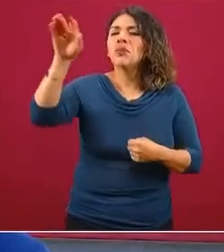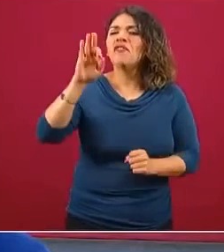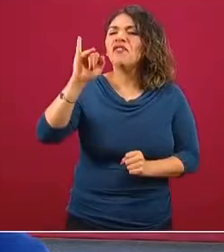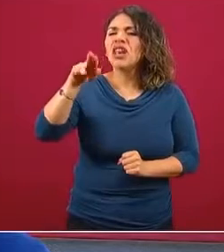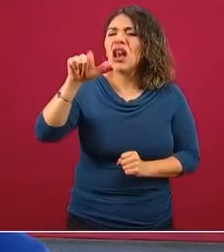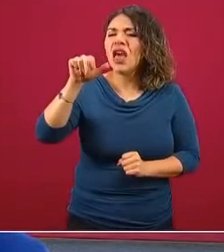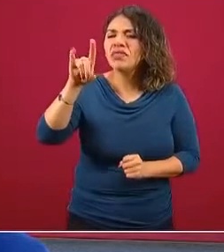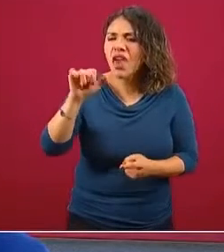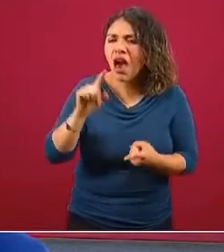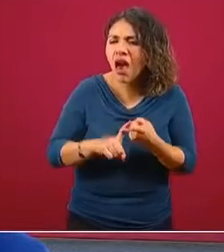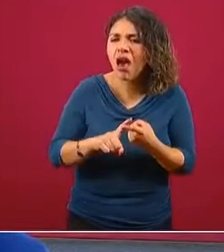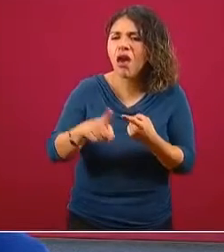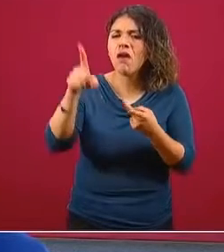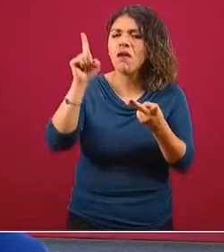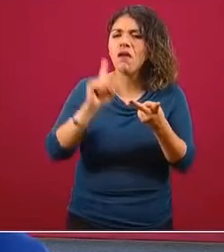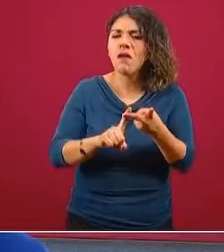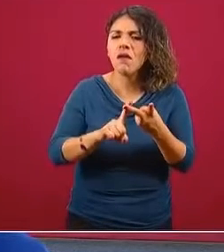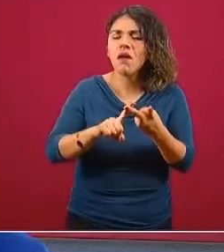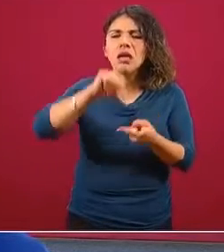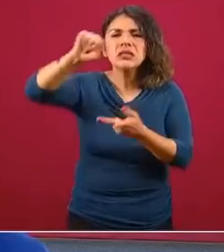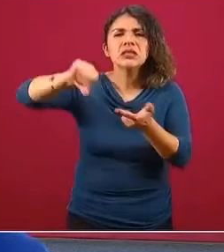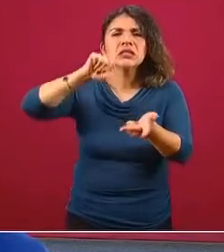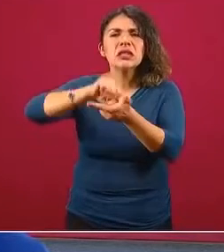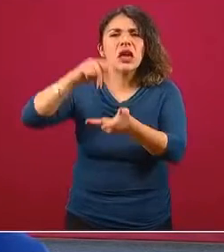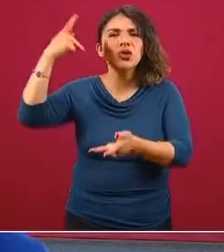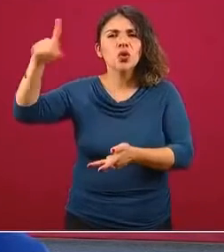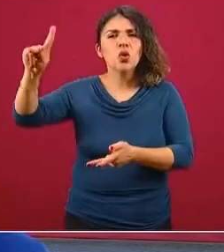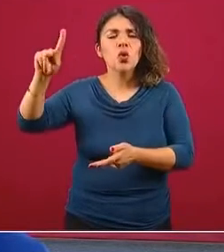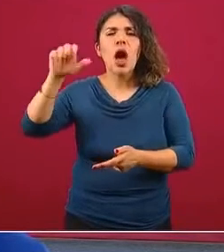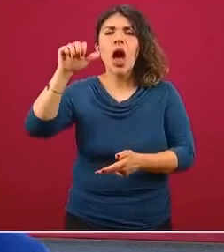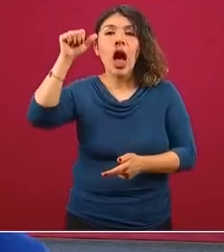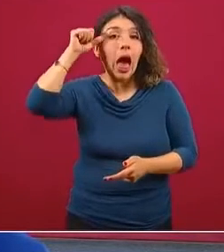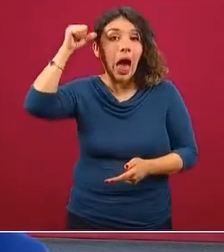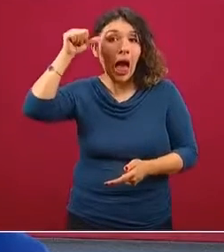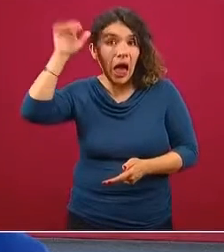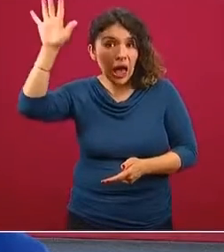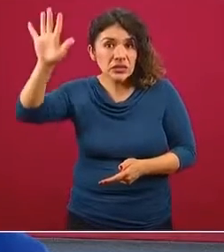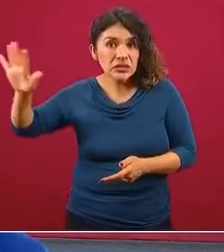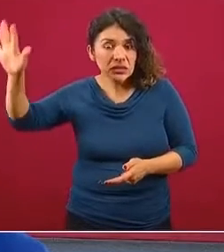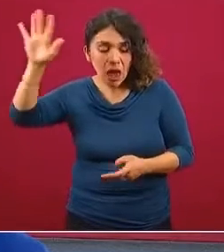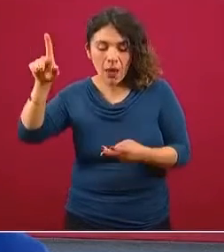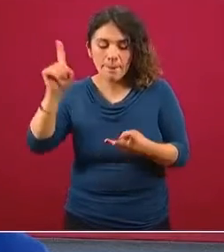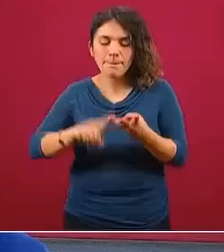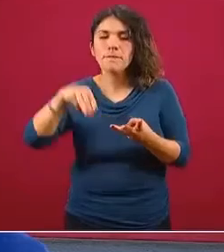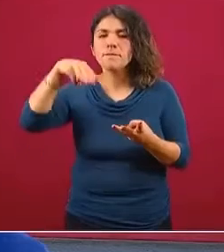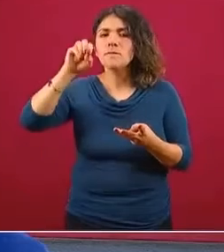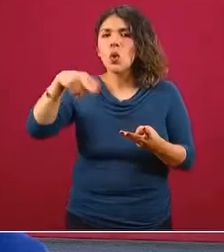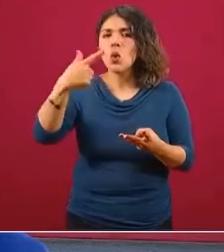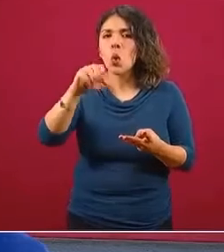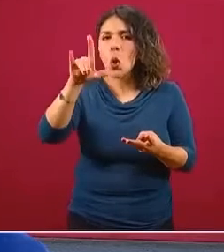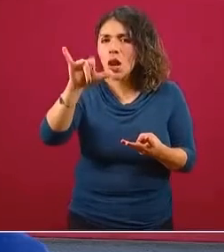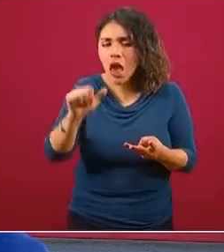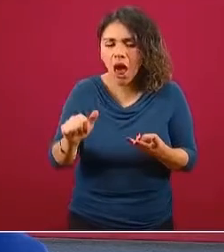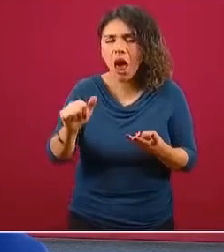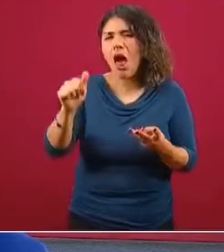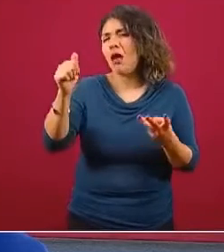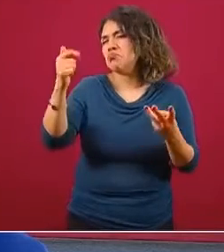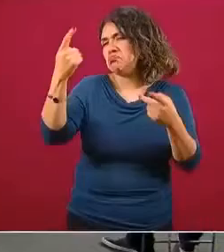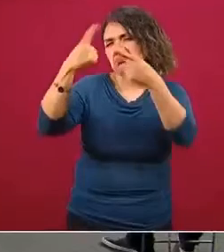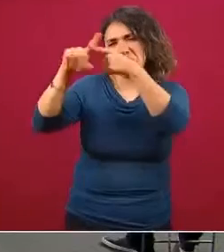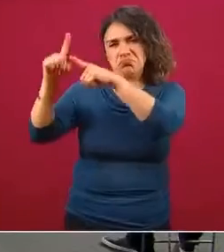Finlandia, tenemos aquí países del centro de Asia, tenemos Mongolia,